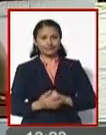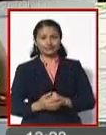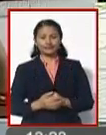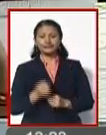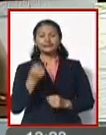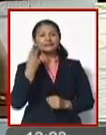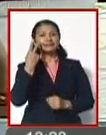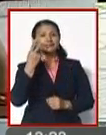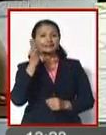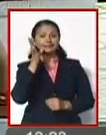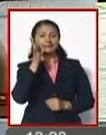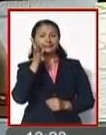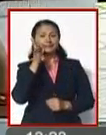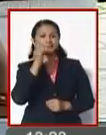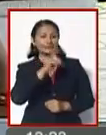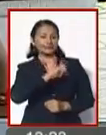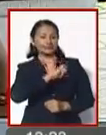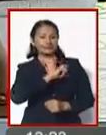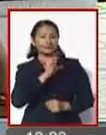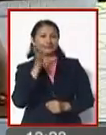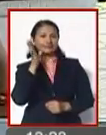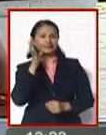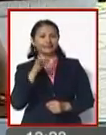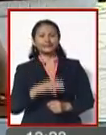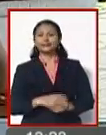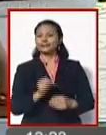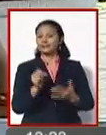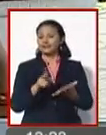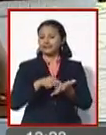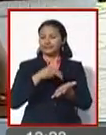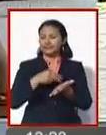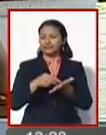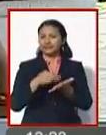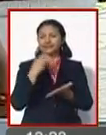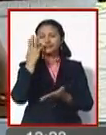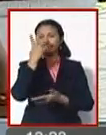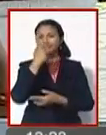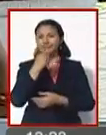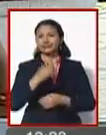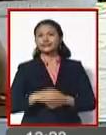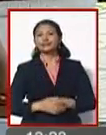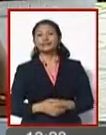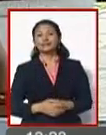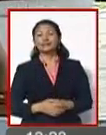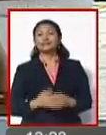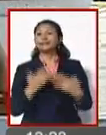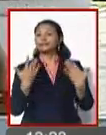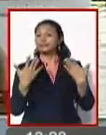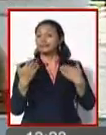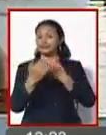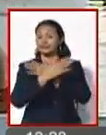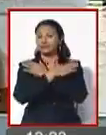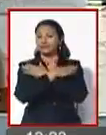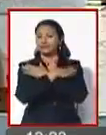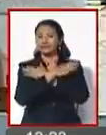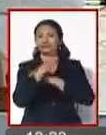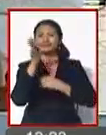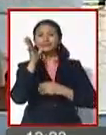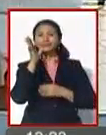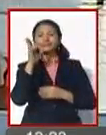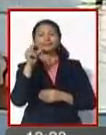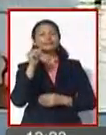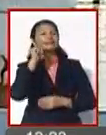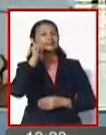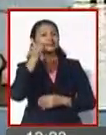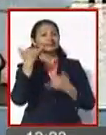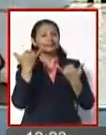bien. Pudimos conocer a una mamá policía, mariachi, bailamos y la pasamos hermosa. Excelente, sabe que aproveche para felicitar ahora a su mamá, no